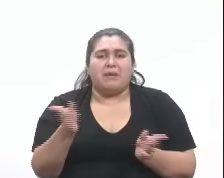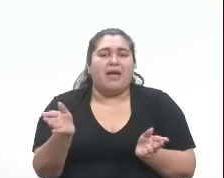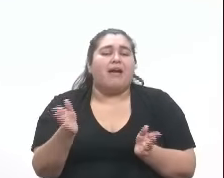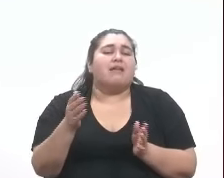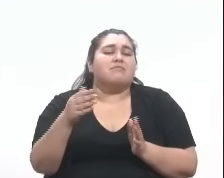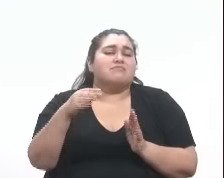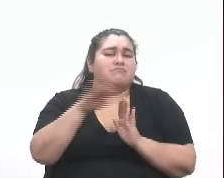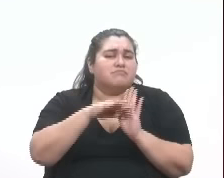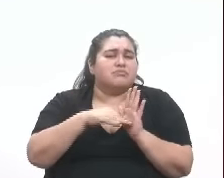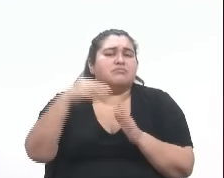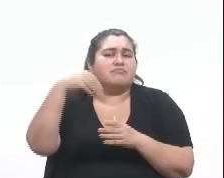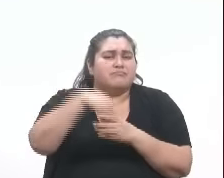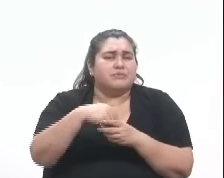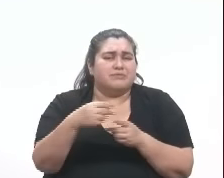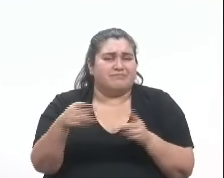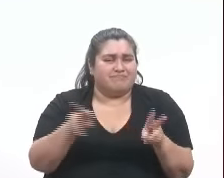previsionales.